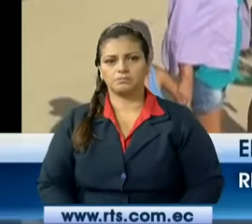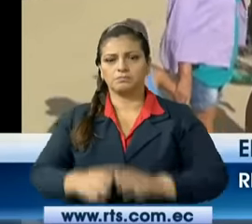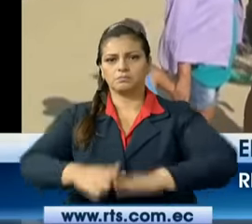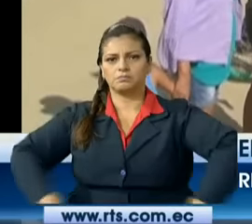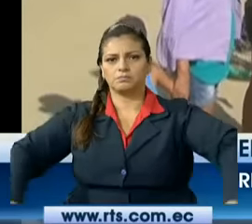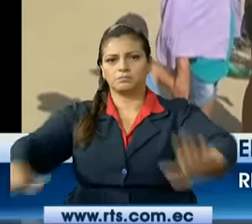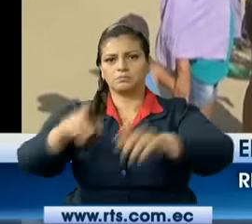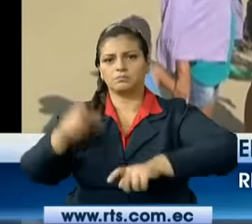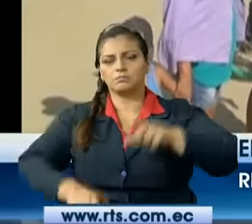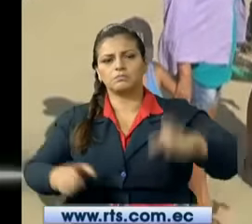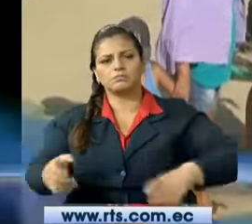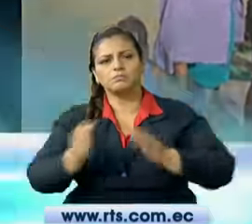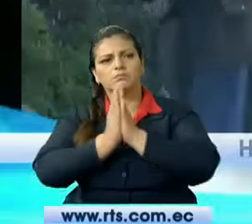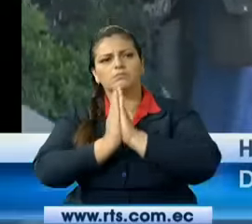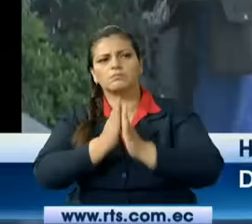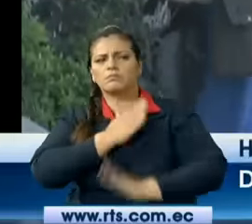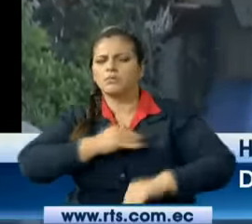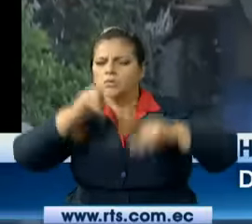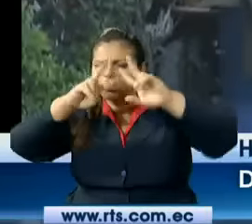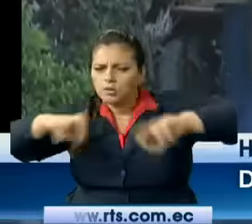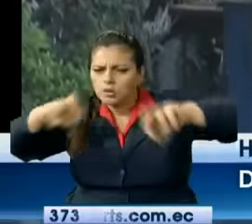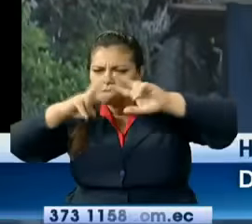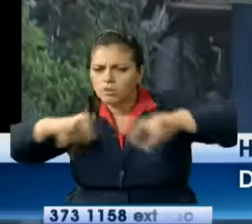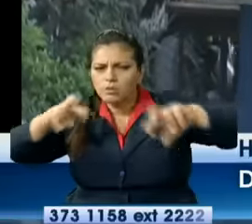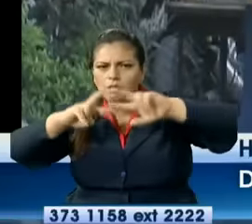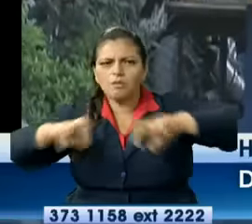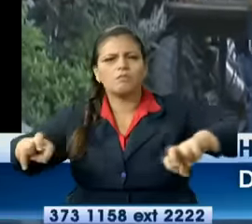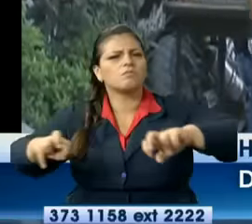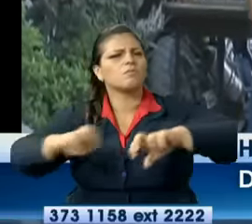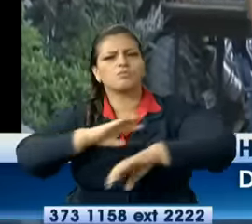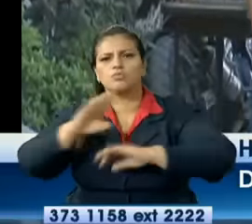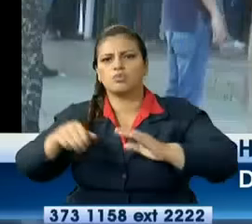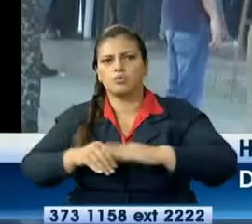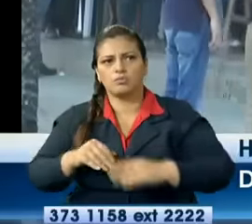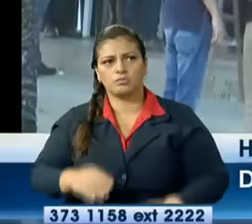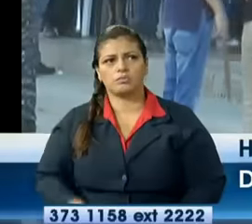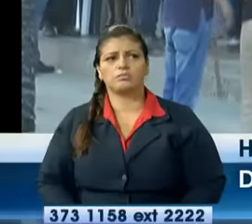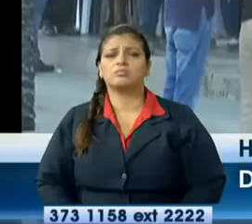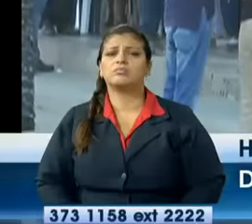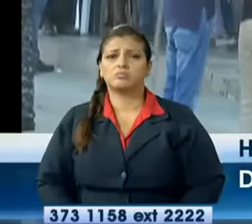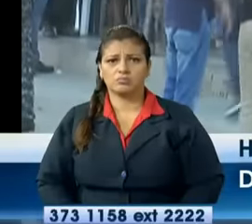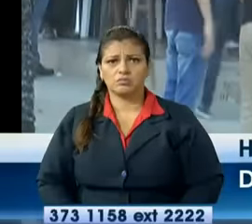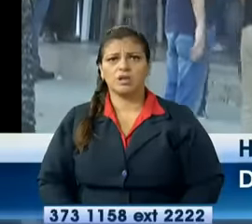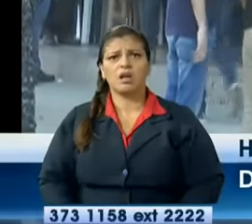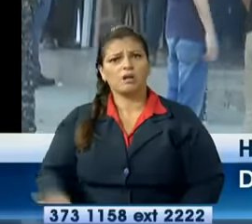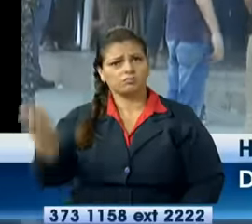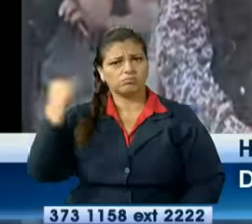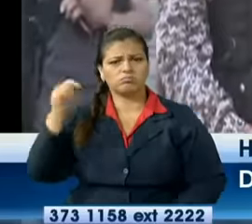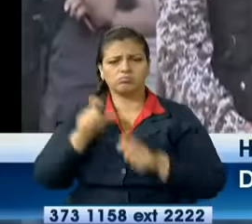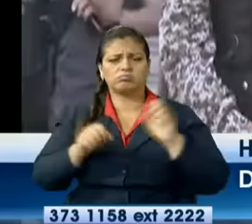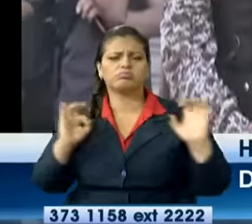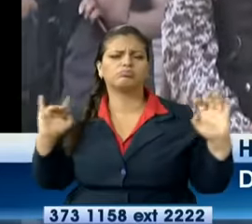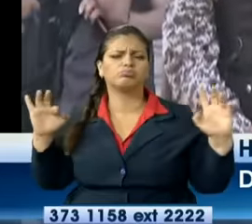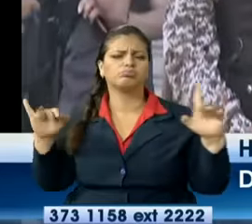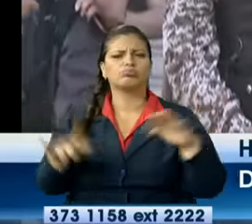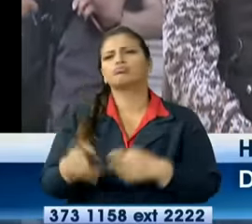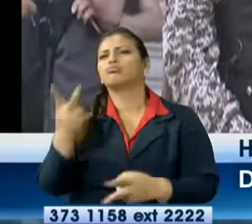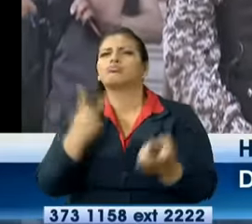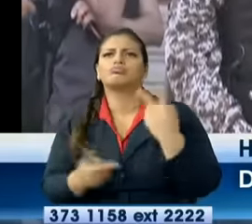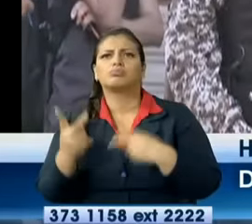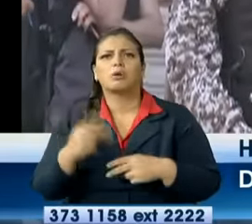se esclarezca este caso para que el balneario recobre la vida turística que según ellos ha bajado considerablemente desde que